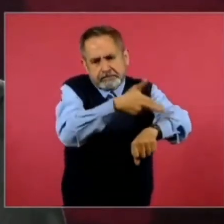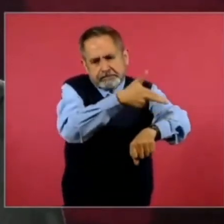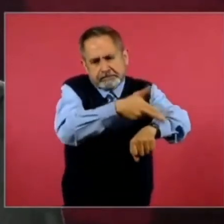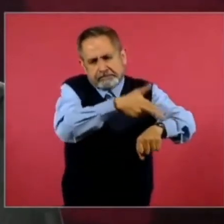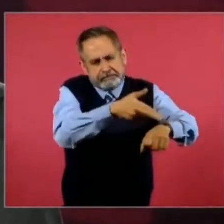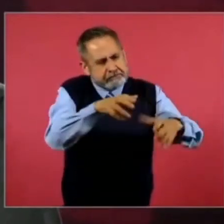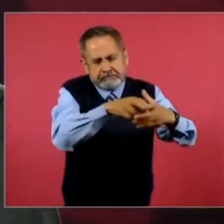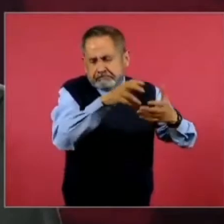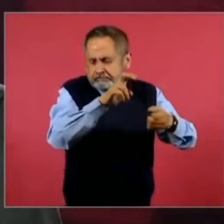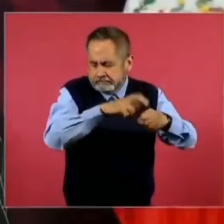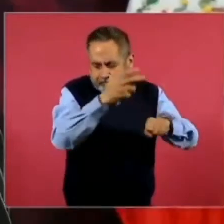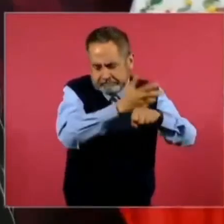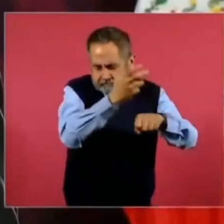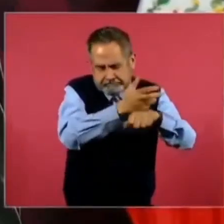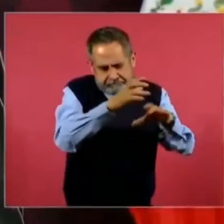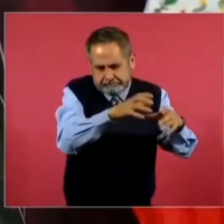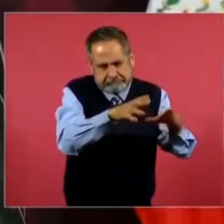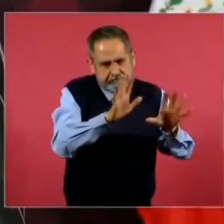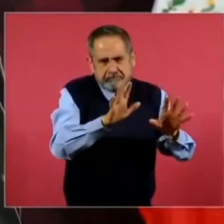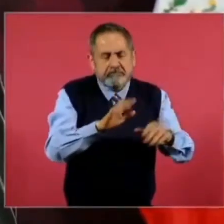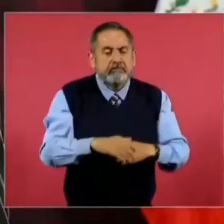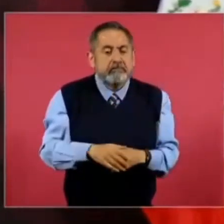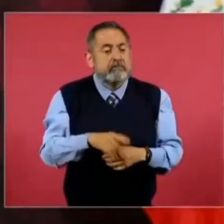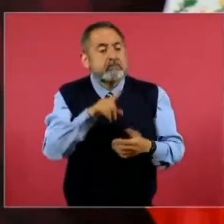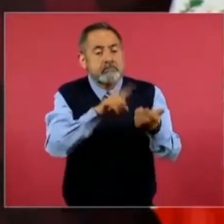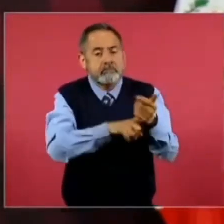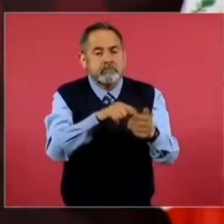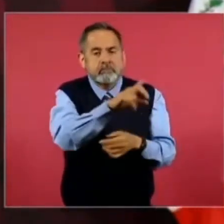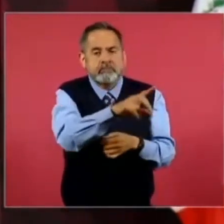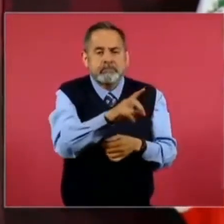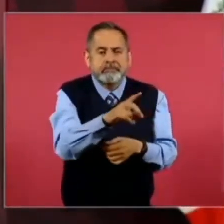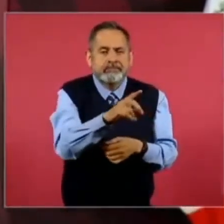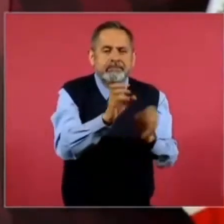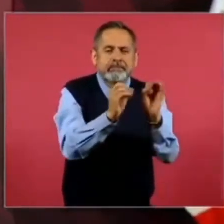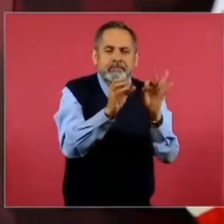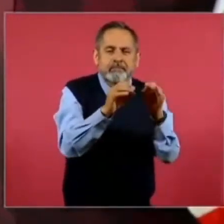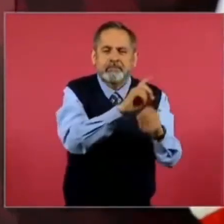en Estados Unidos, en el Departamento de Justicia.